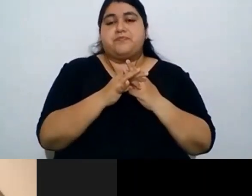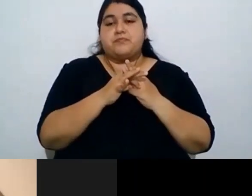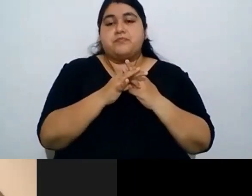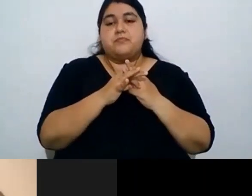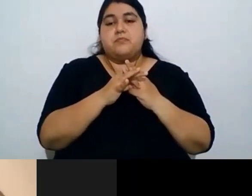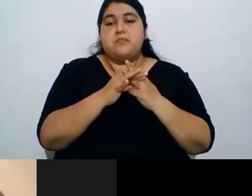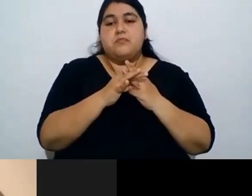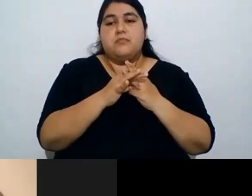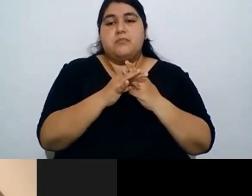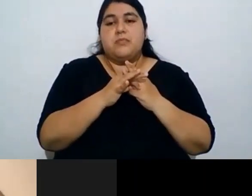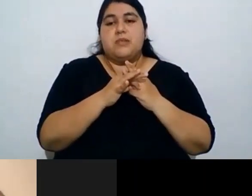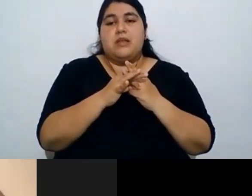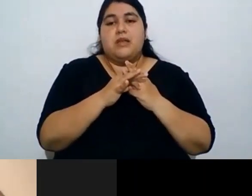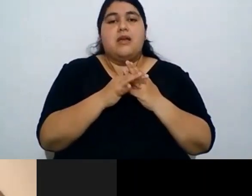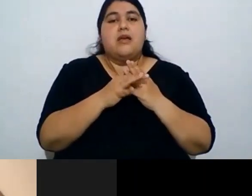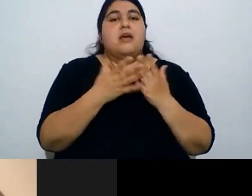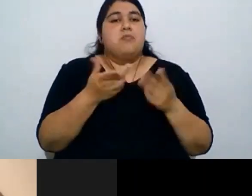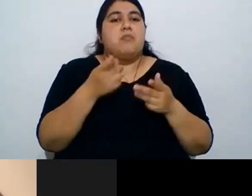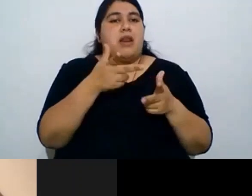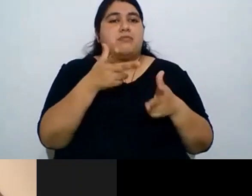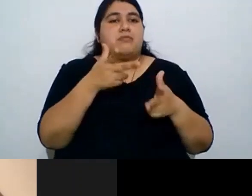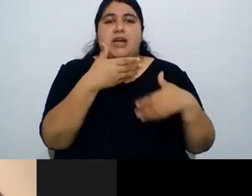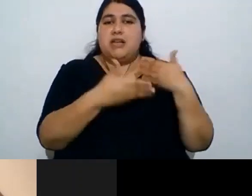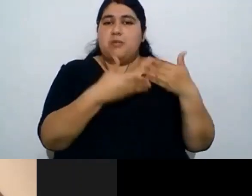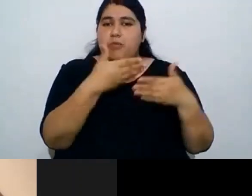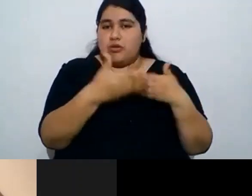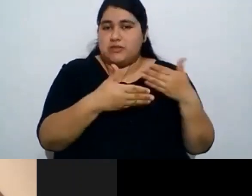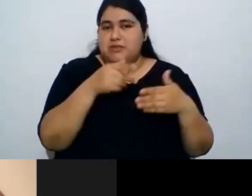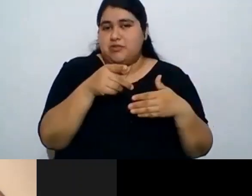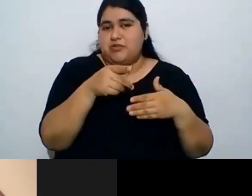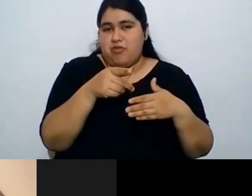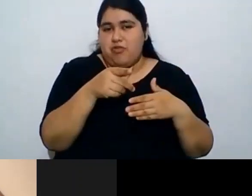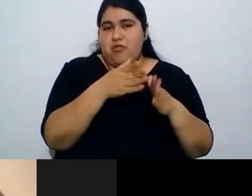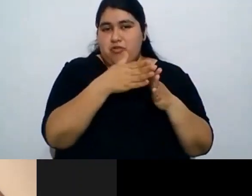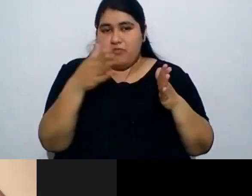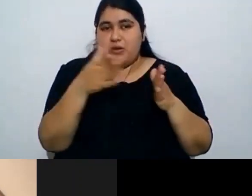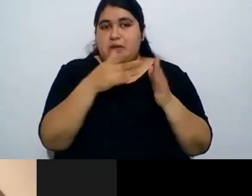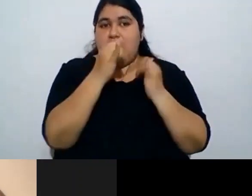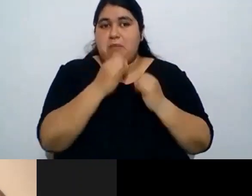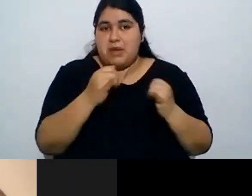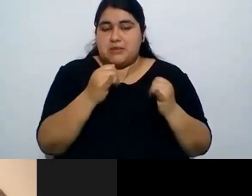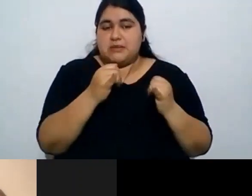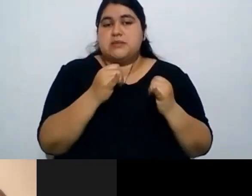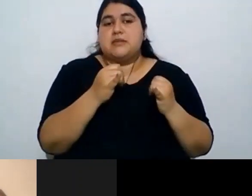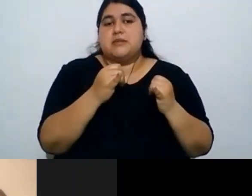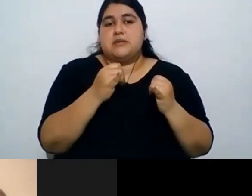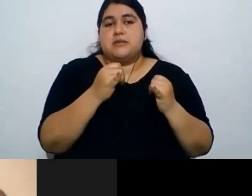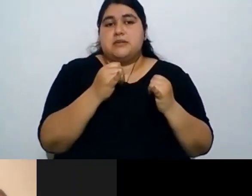haya, como dice, en el proceso transicional de la paz,